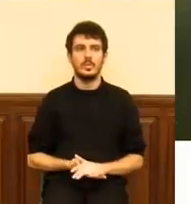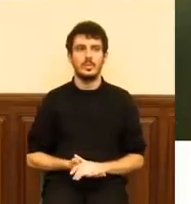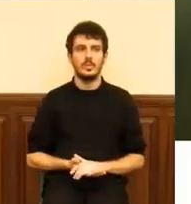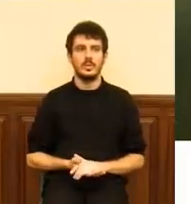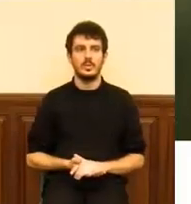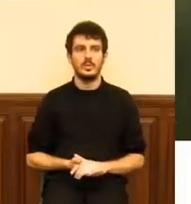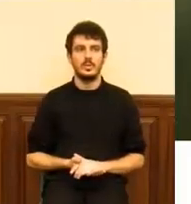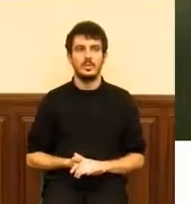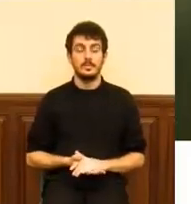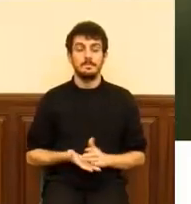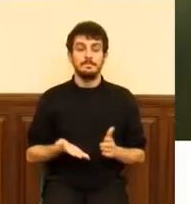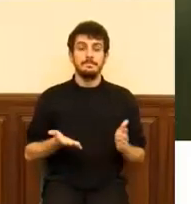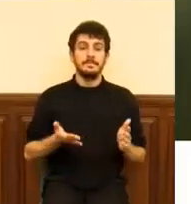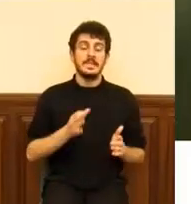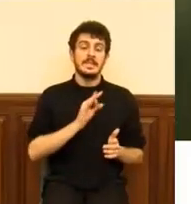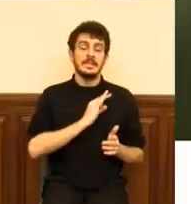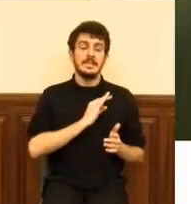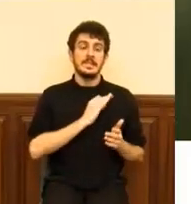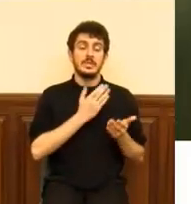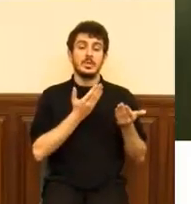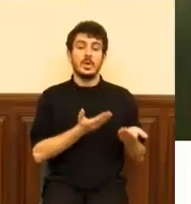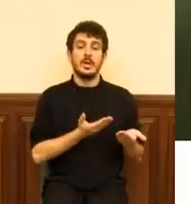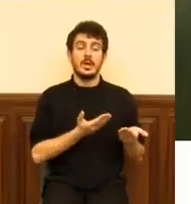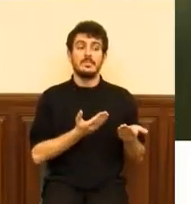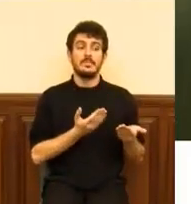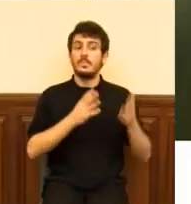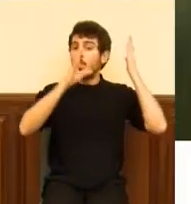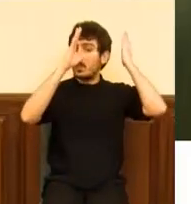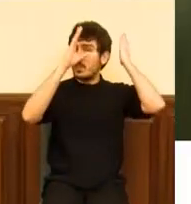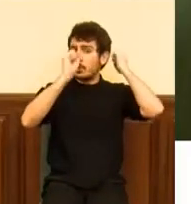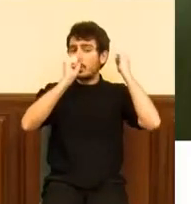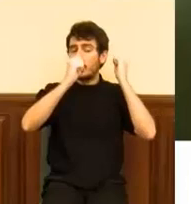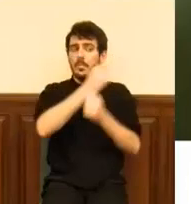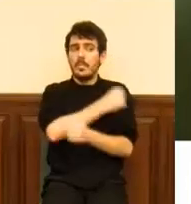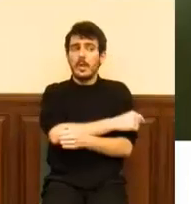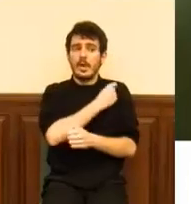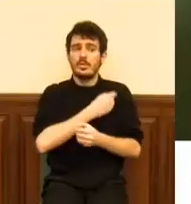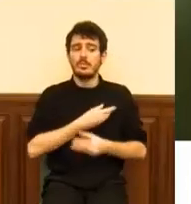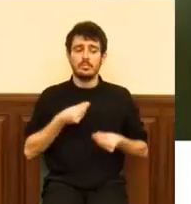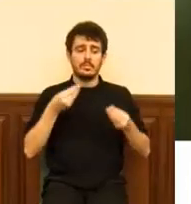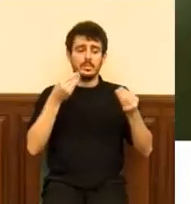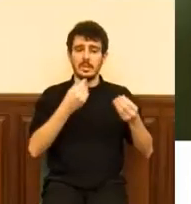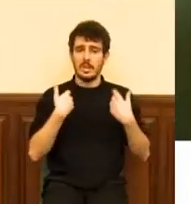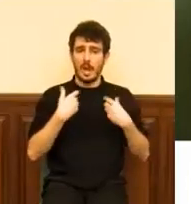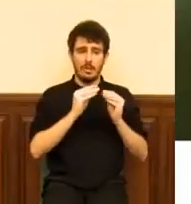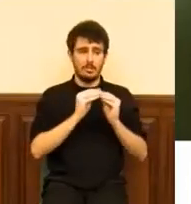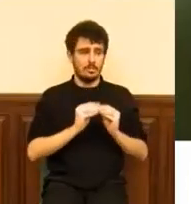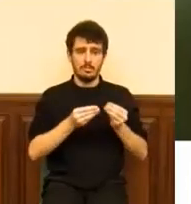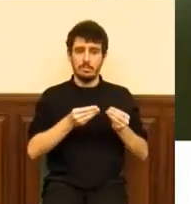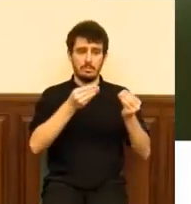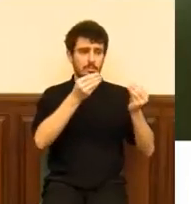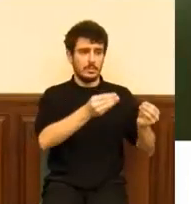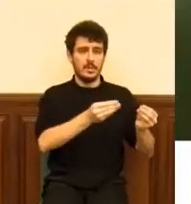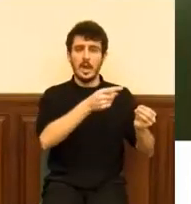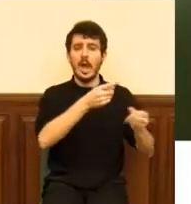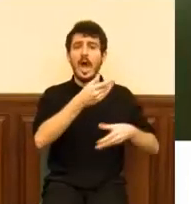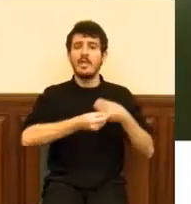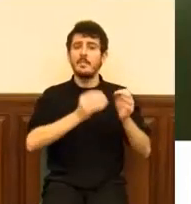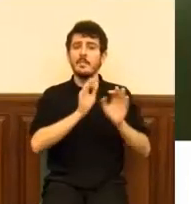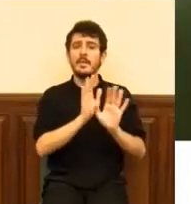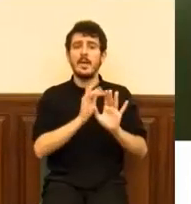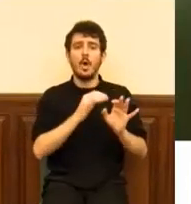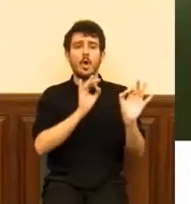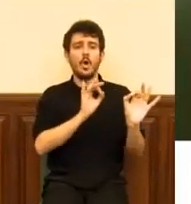bueno, pues esta señora, a ver, el protocolo de vacunación se lo dan ya hecho. O sea, lo único que tiene que hacer es